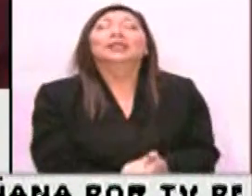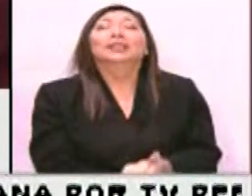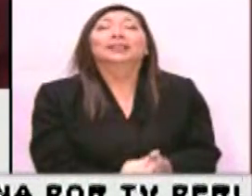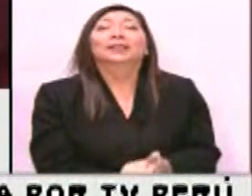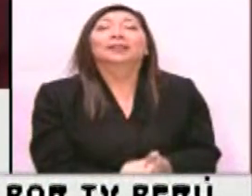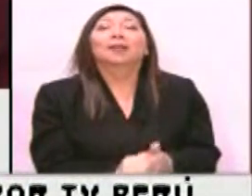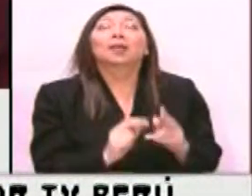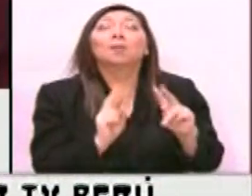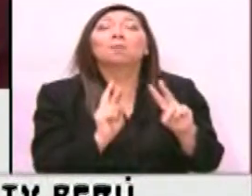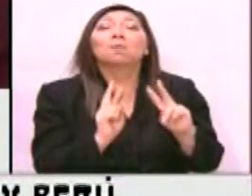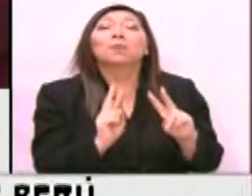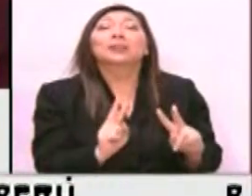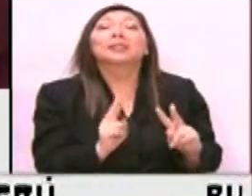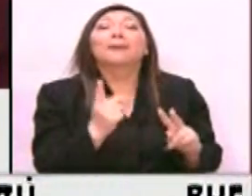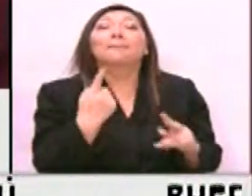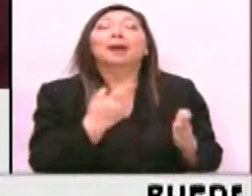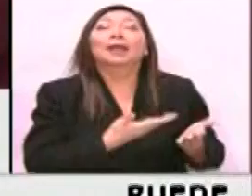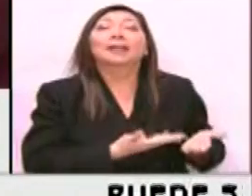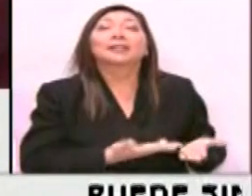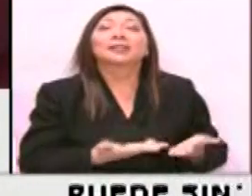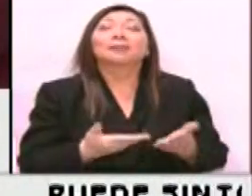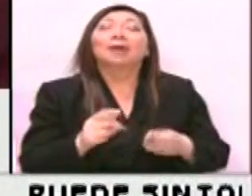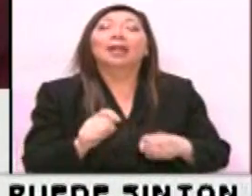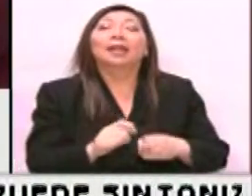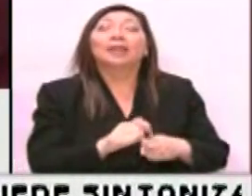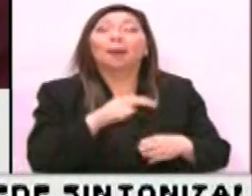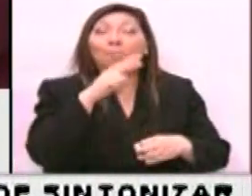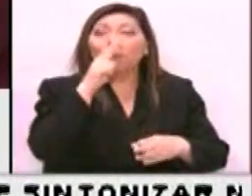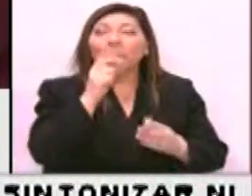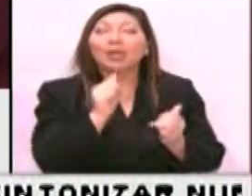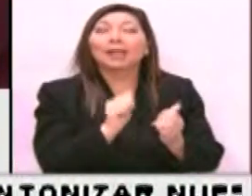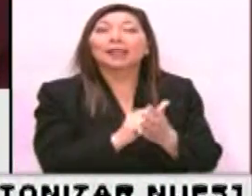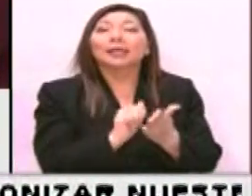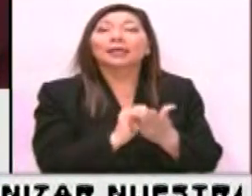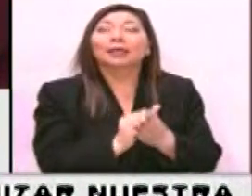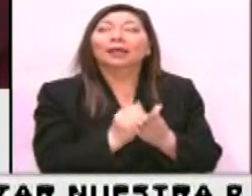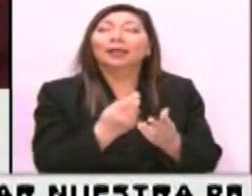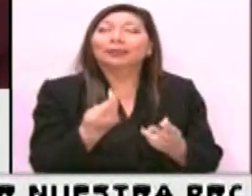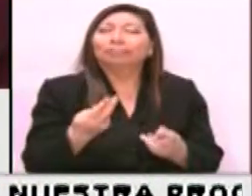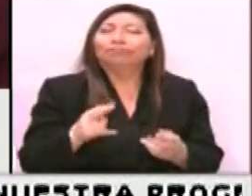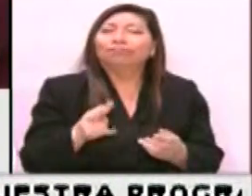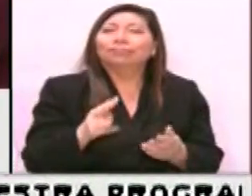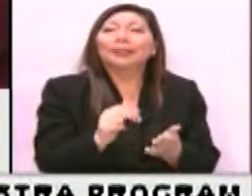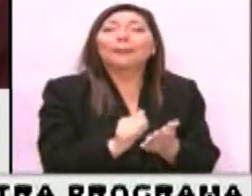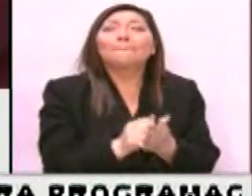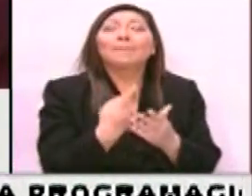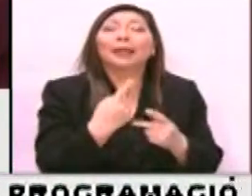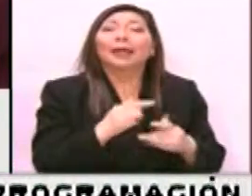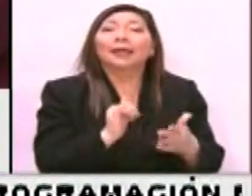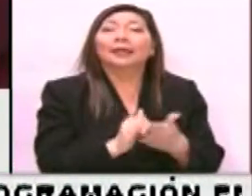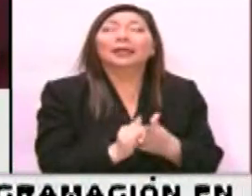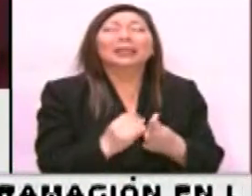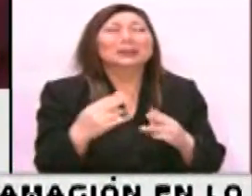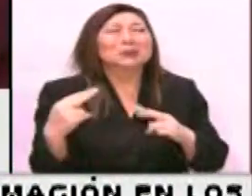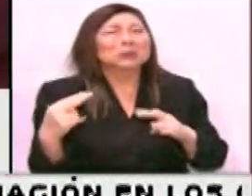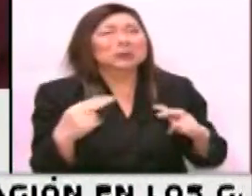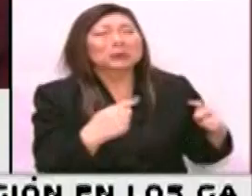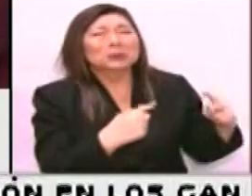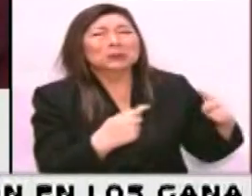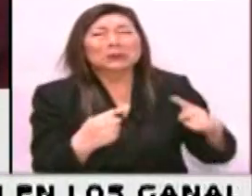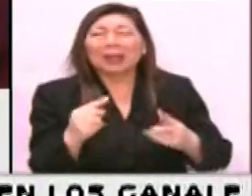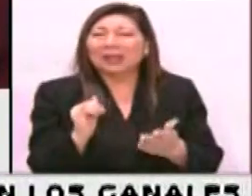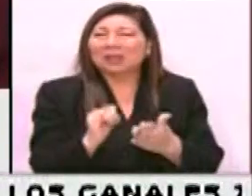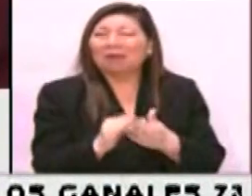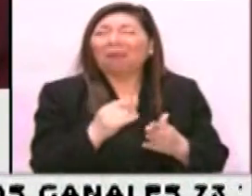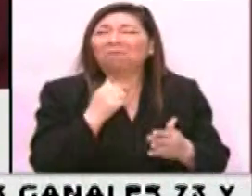a la notoriedad para llevar la tarea del pueblo y evitar las exageraciones, para evitar los ensañamientos, para